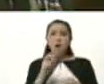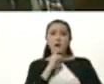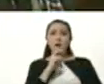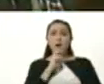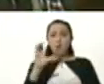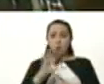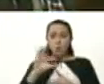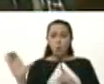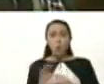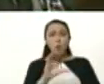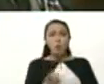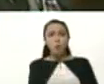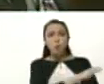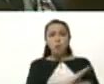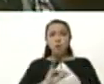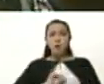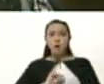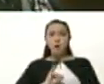musical venezolana.